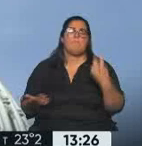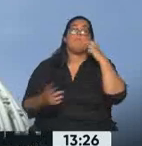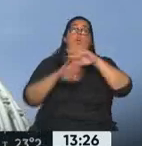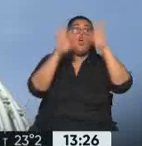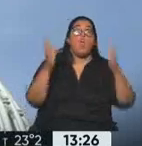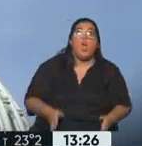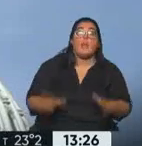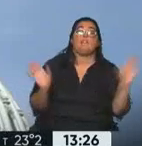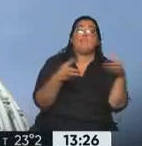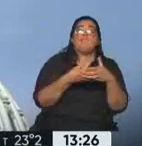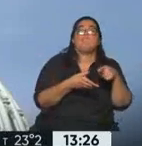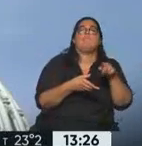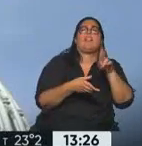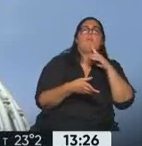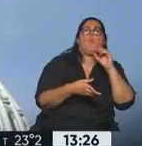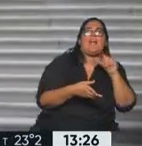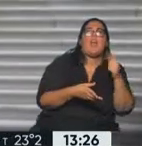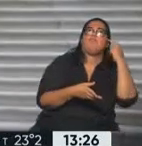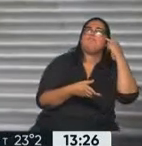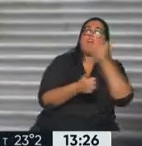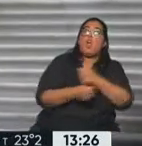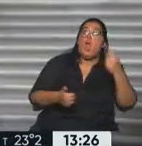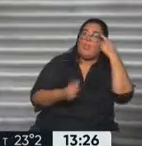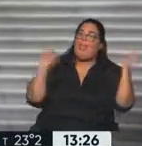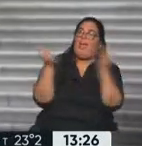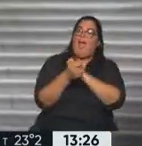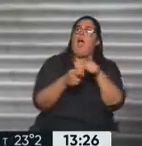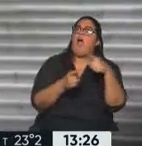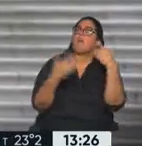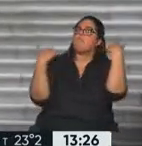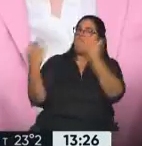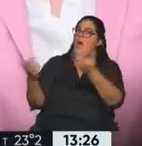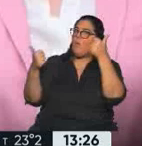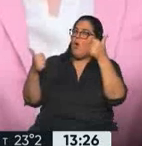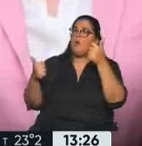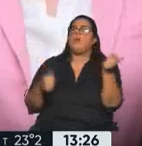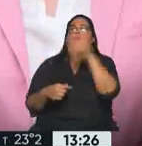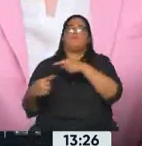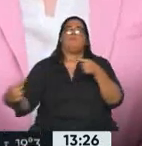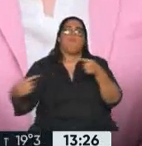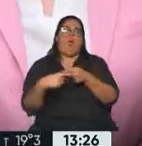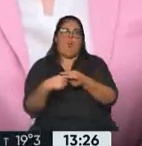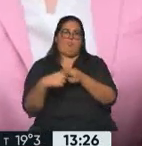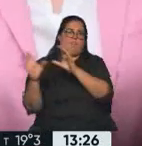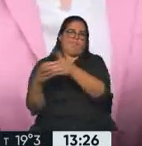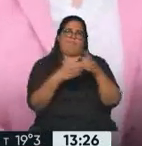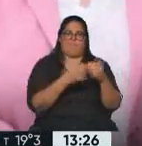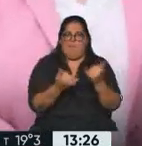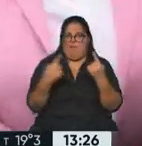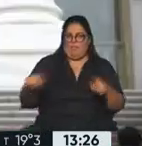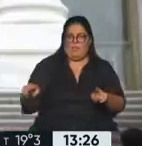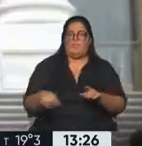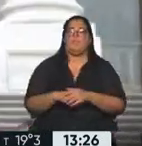republicanos celebraron el cambio de postura de la Corte, mientras que los demócratas pusieron el grito en el cielo. Se abre entonces